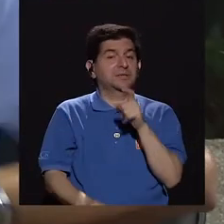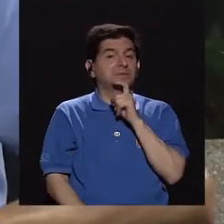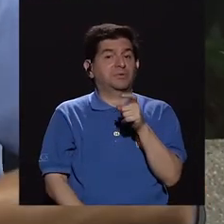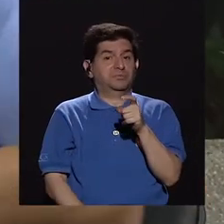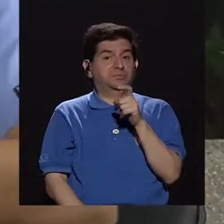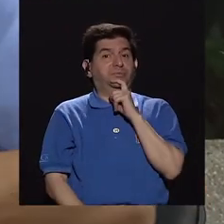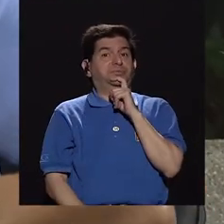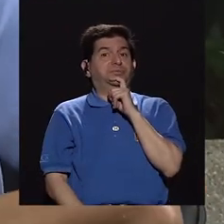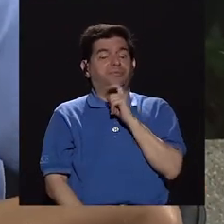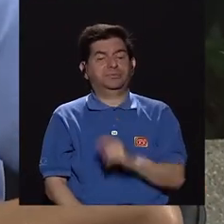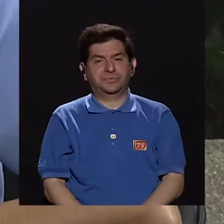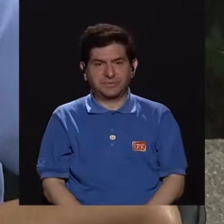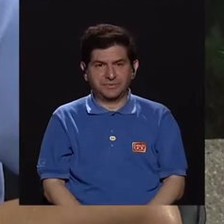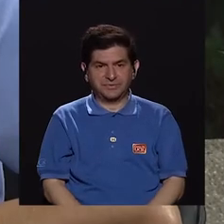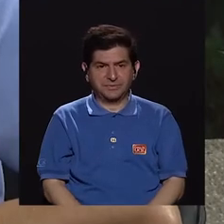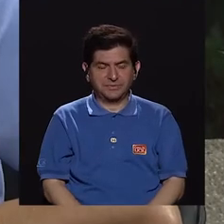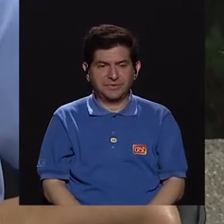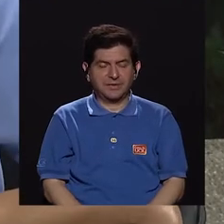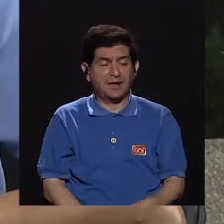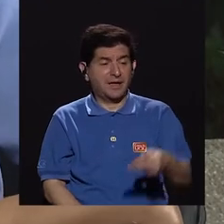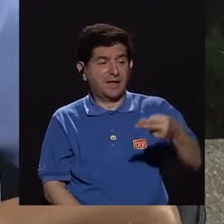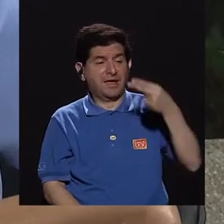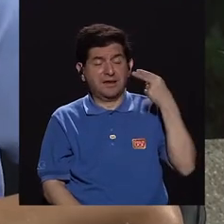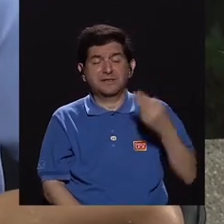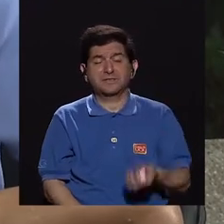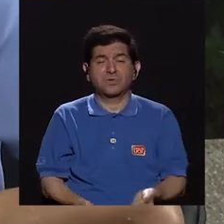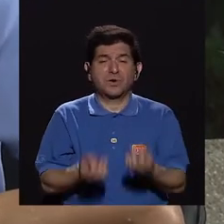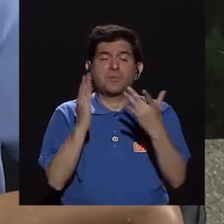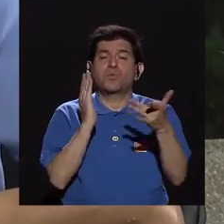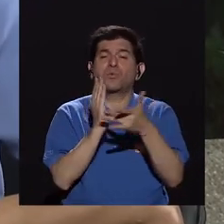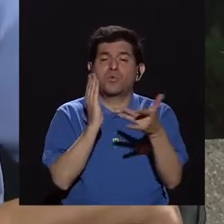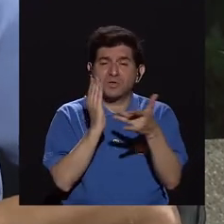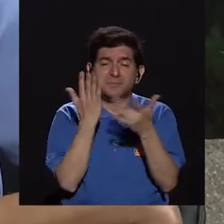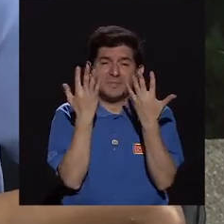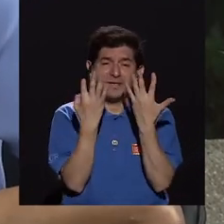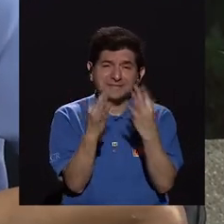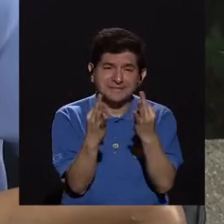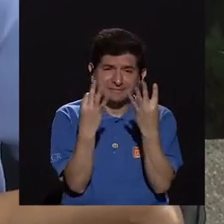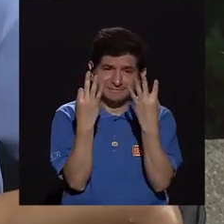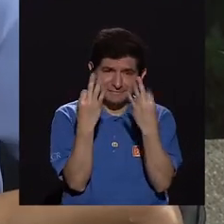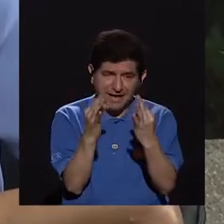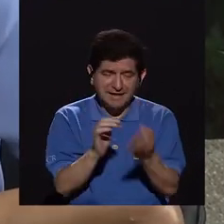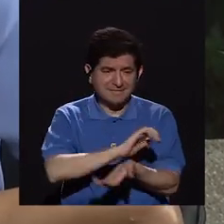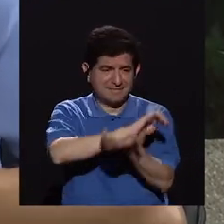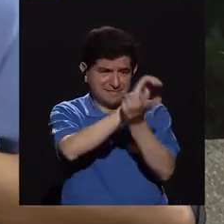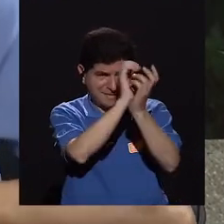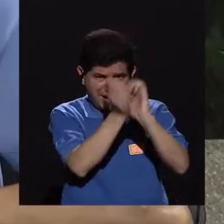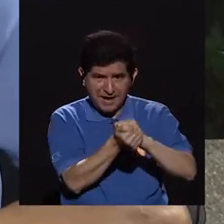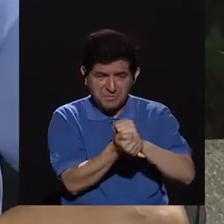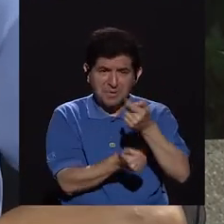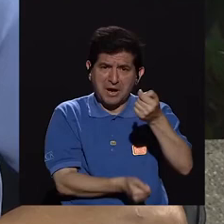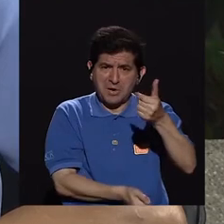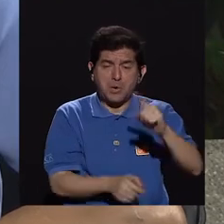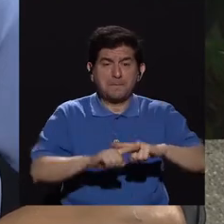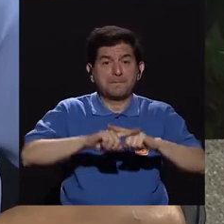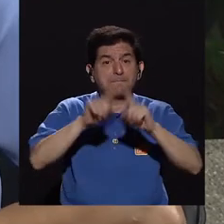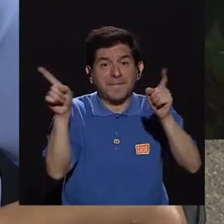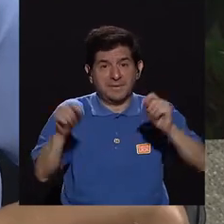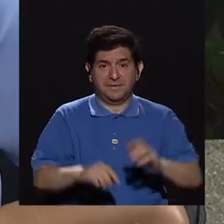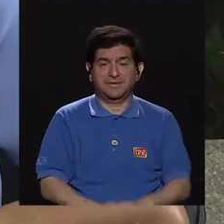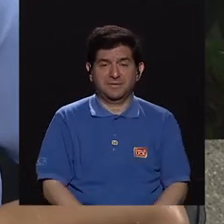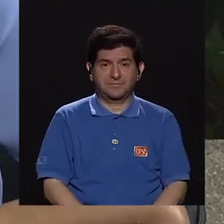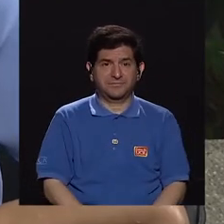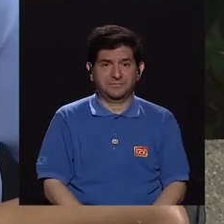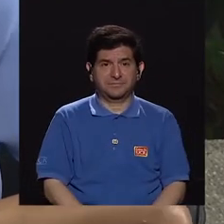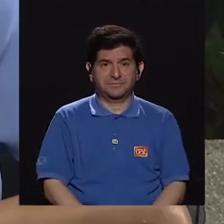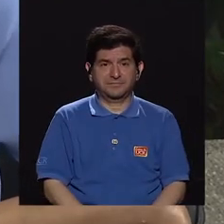tema porque han habido a lo largo de la historia bastantes técnicas que buscan cambiar eso un poco. Sin